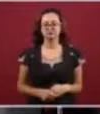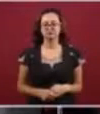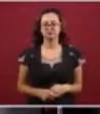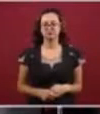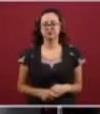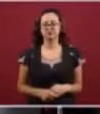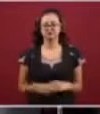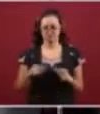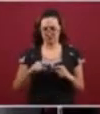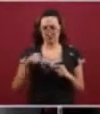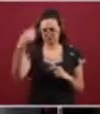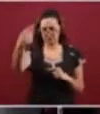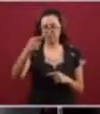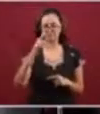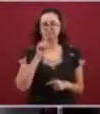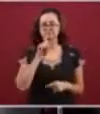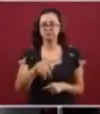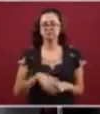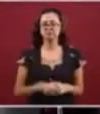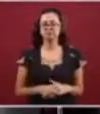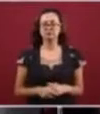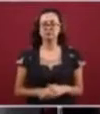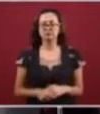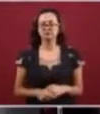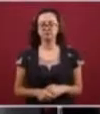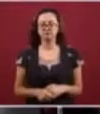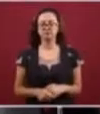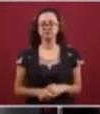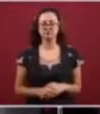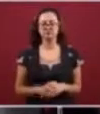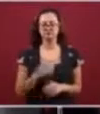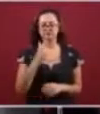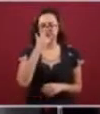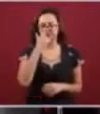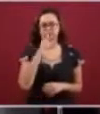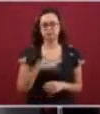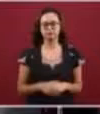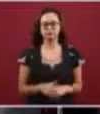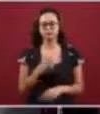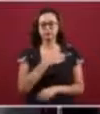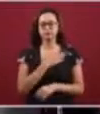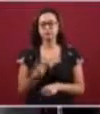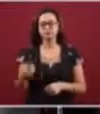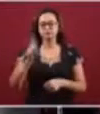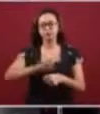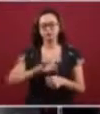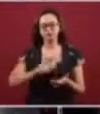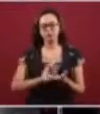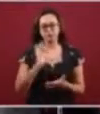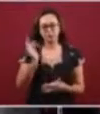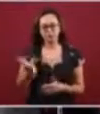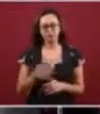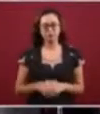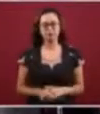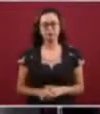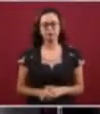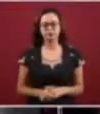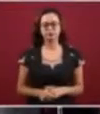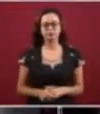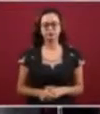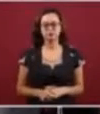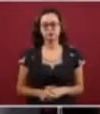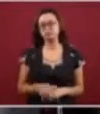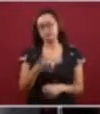ahorita pasamos atrás. Gracias, buenos días. Sí, escucha. Primero